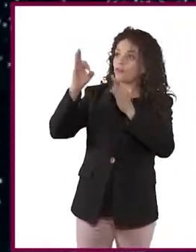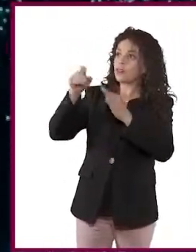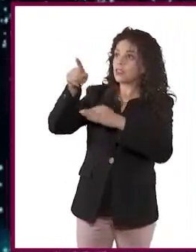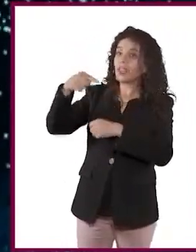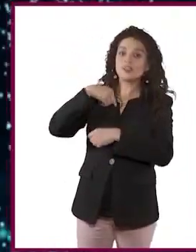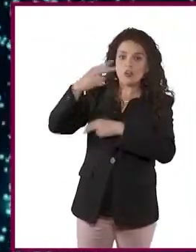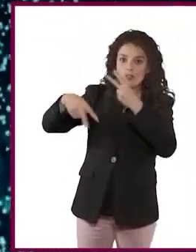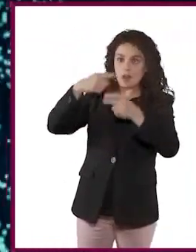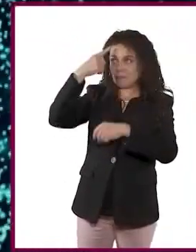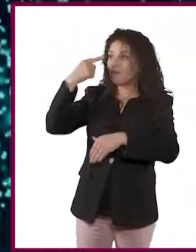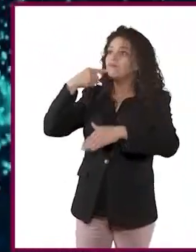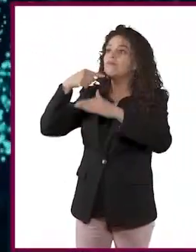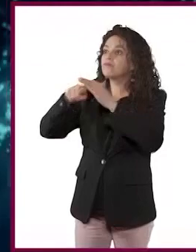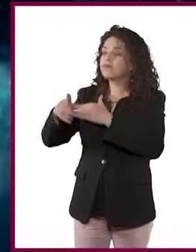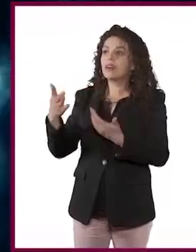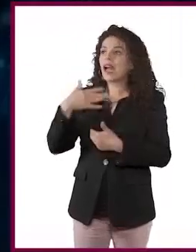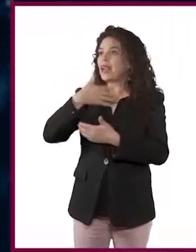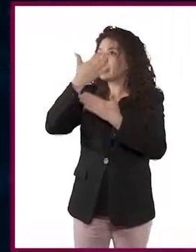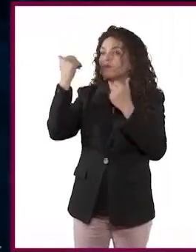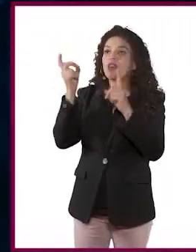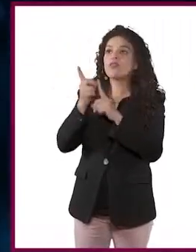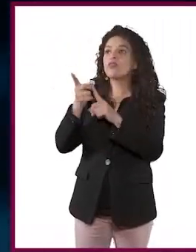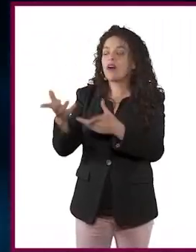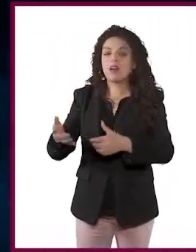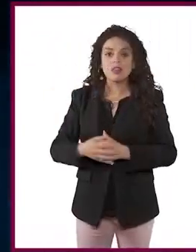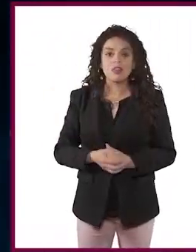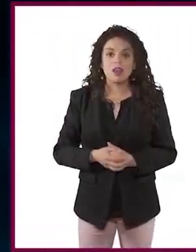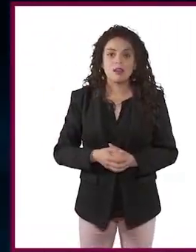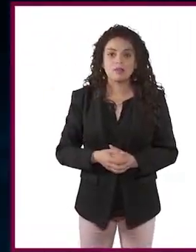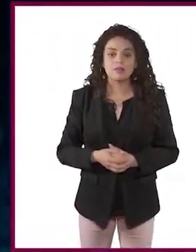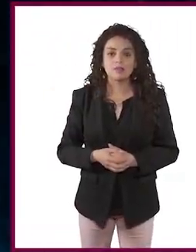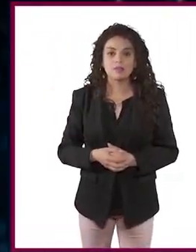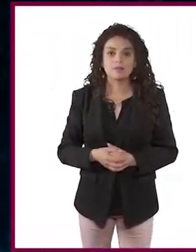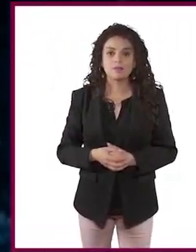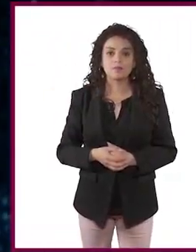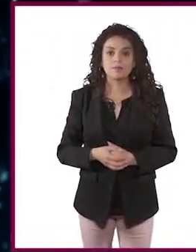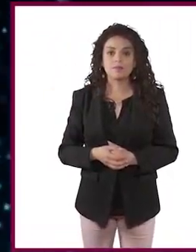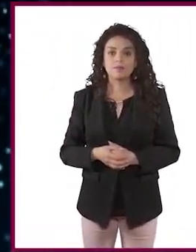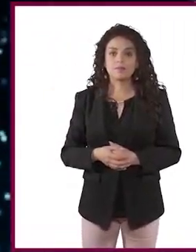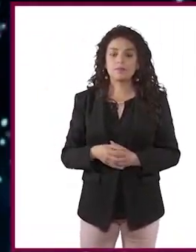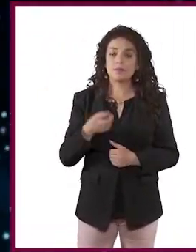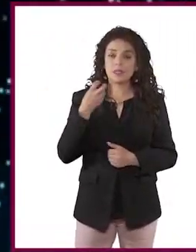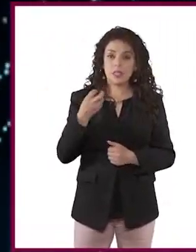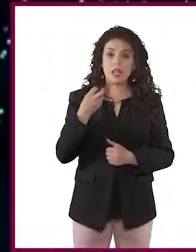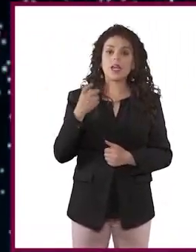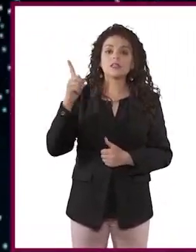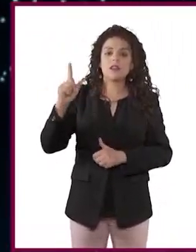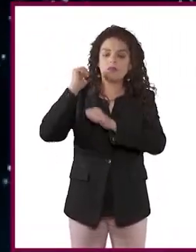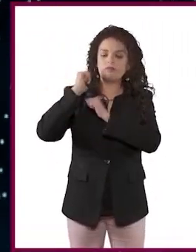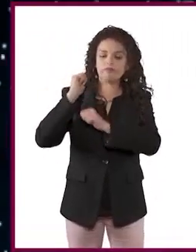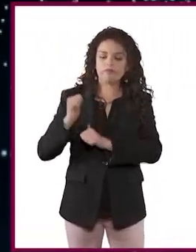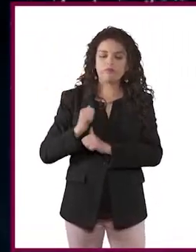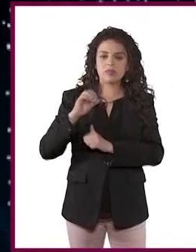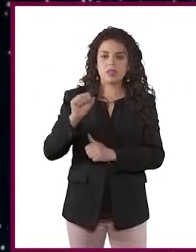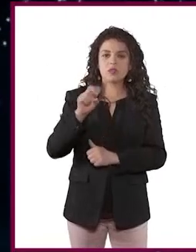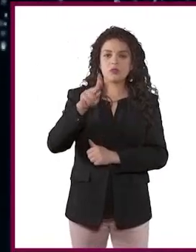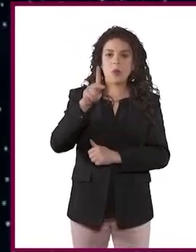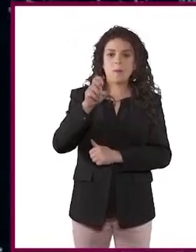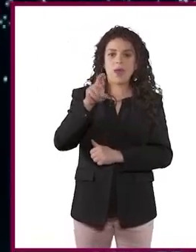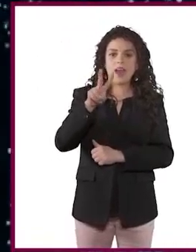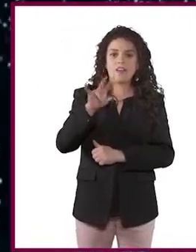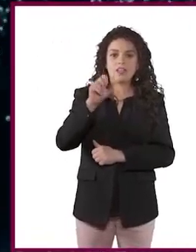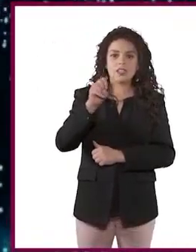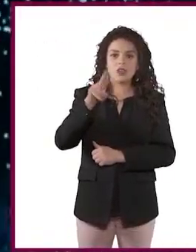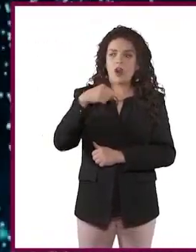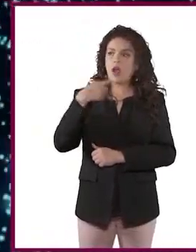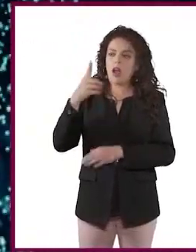podía ir a quejarme. Pero en eso fueron el supervisor. Yo